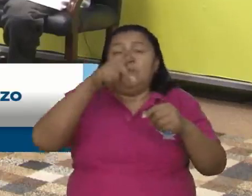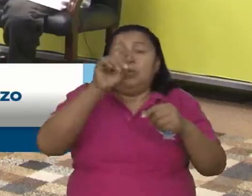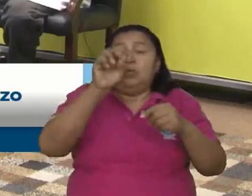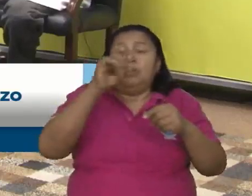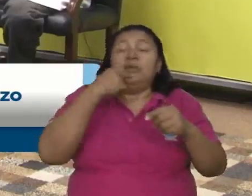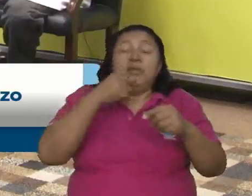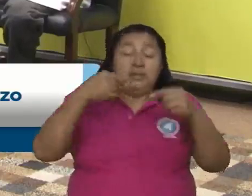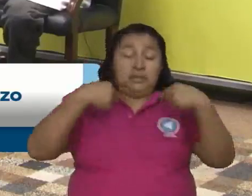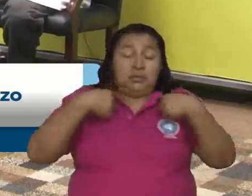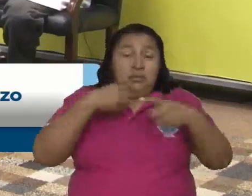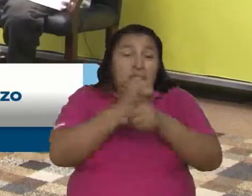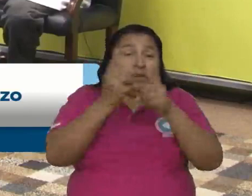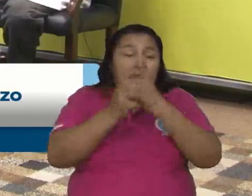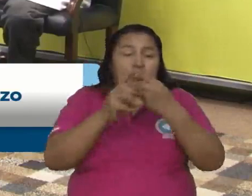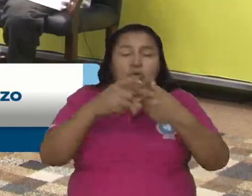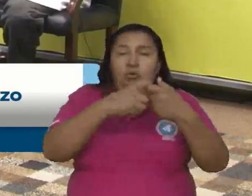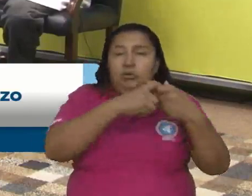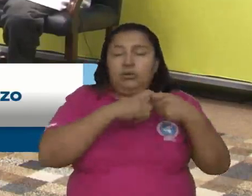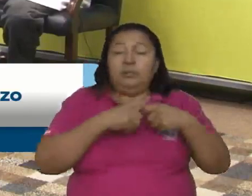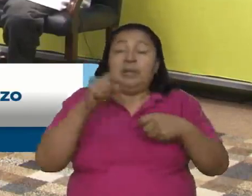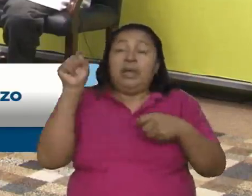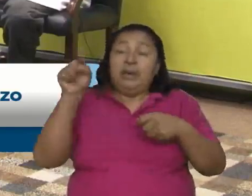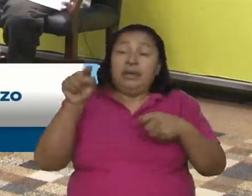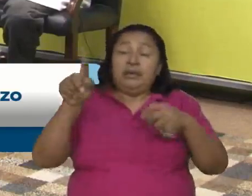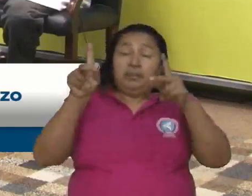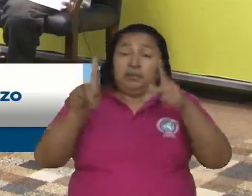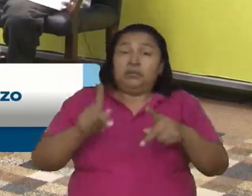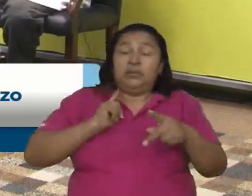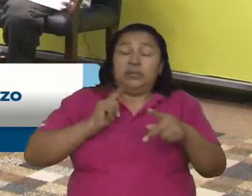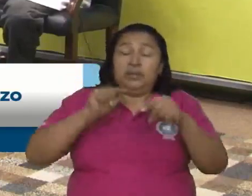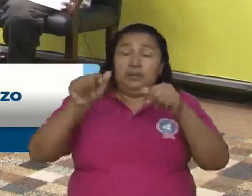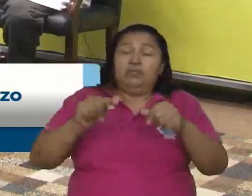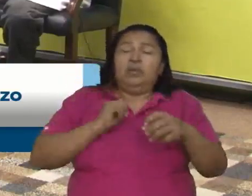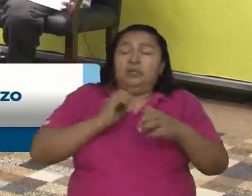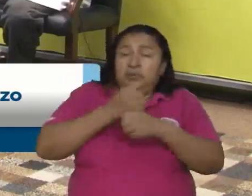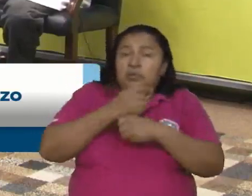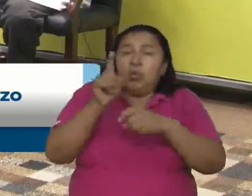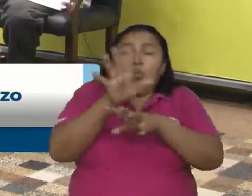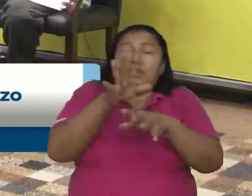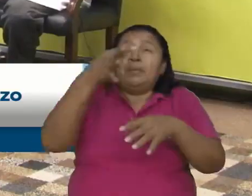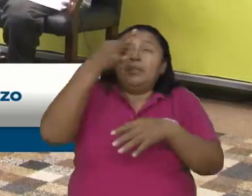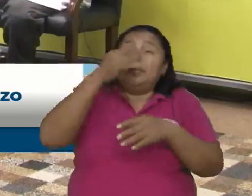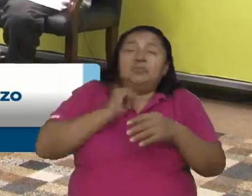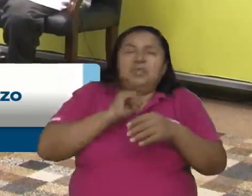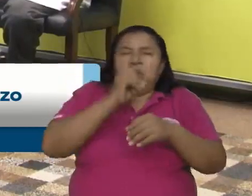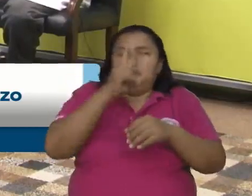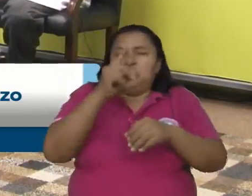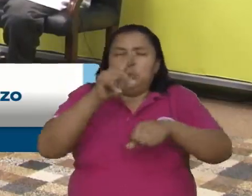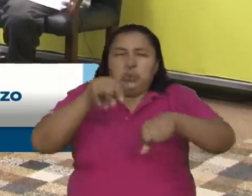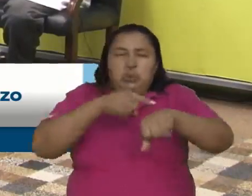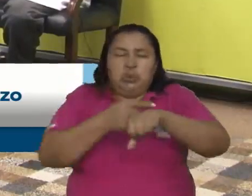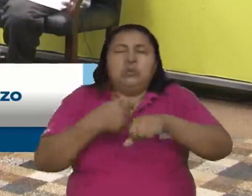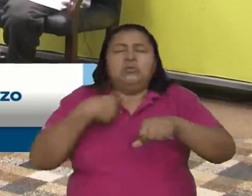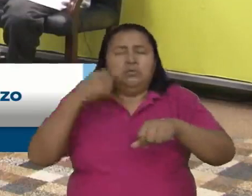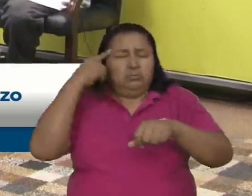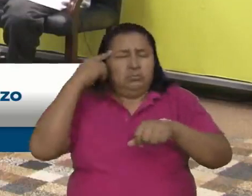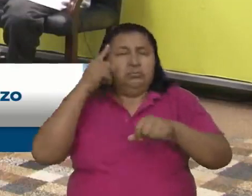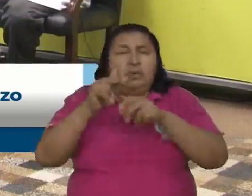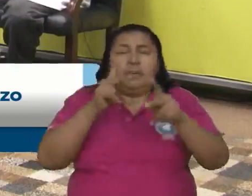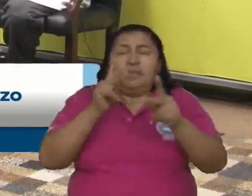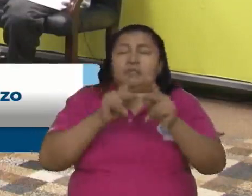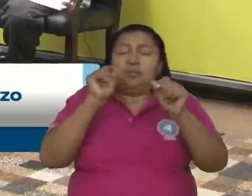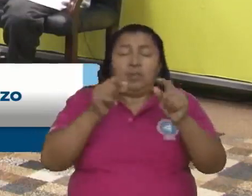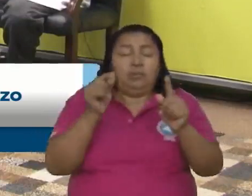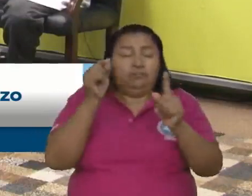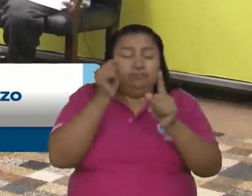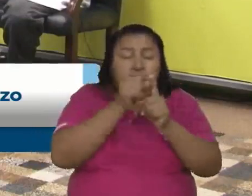tengo que coordinar. Esta paciente tiene tromboprofilaxis. ¿Cuándo fue la última dosis? Hace 12 horas. Yo perfectamente puedo pinchar la columna